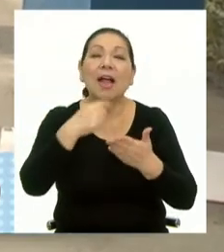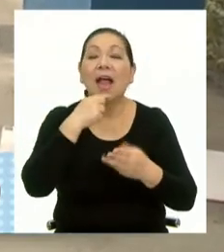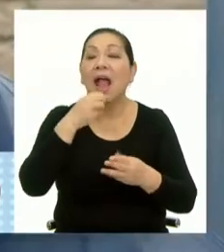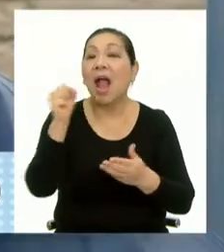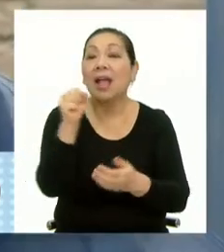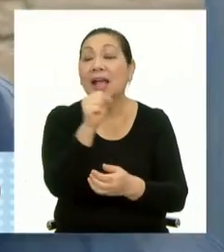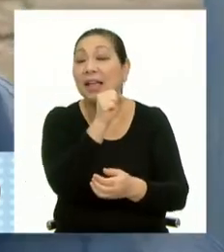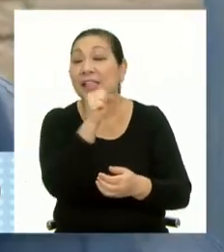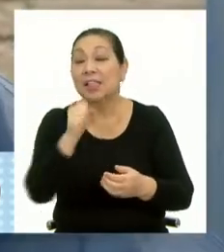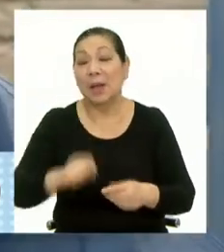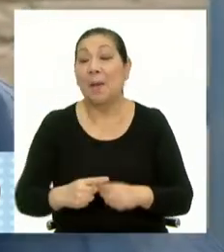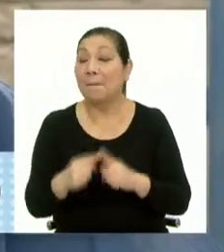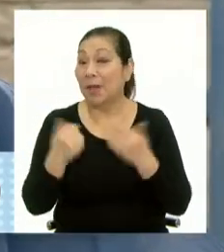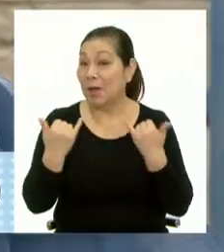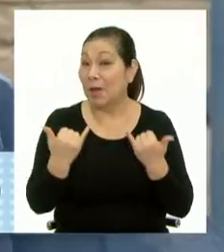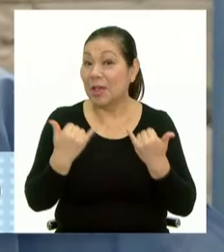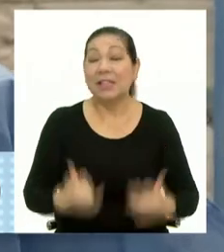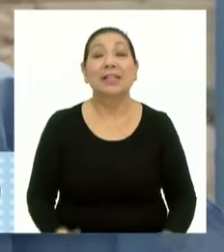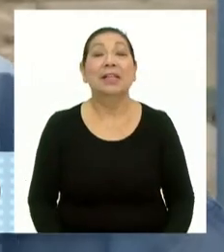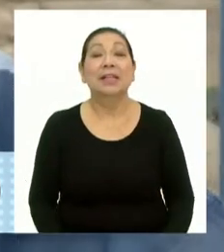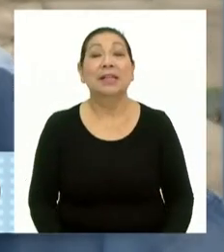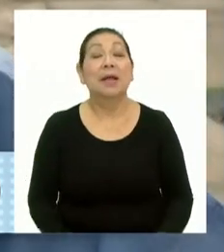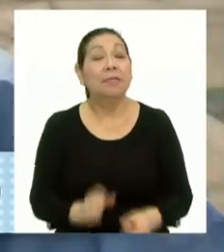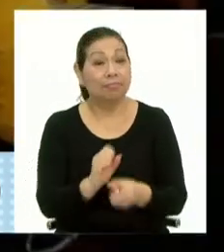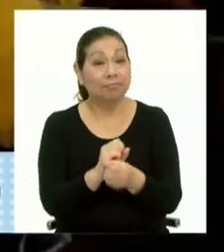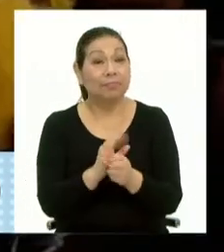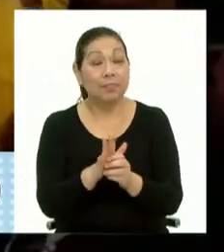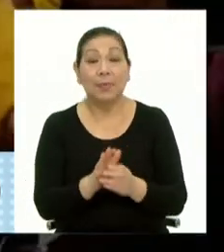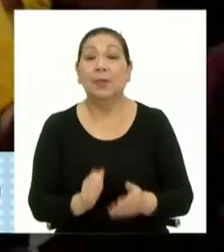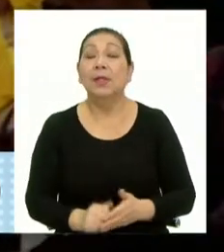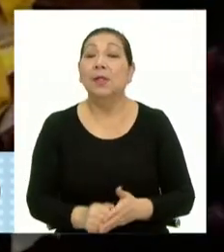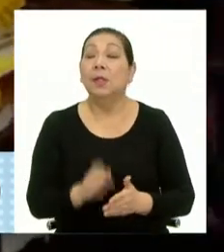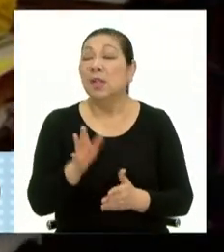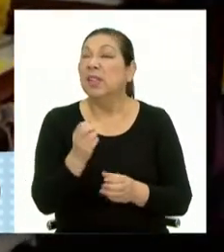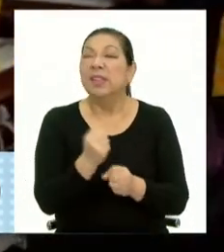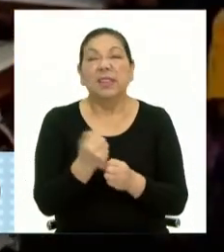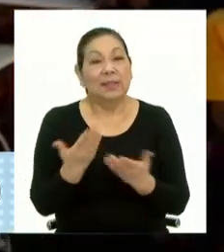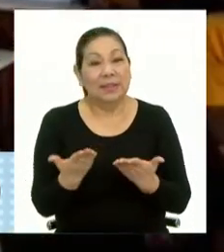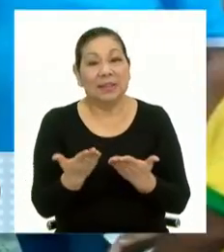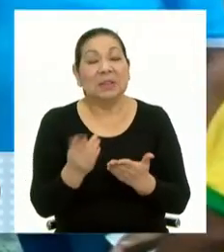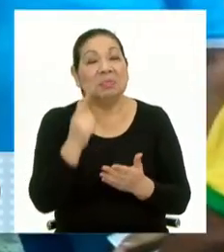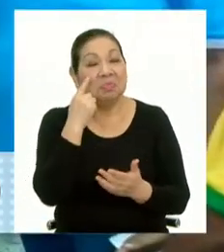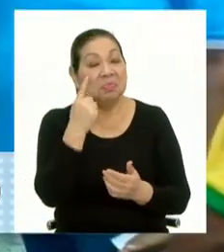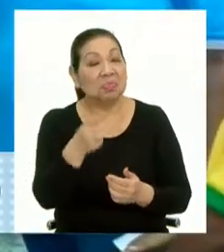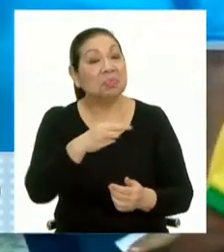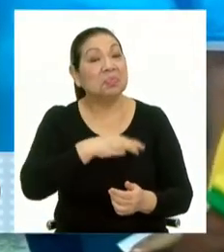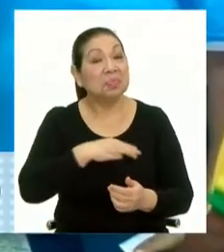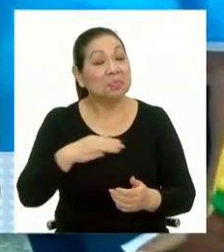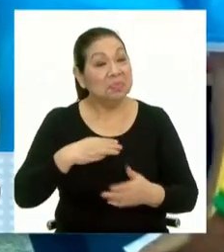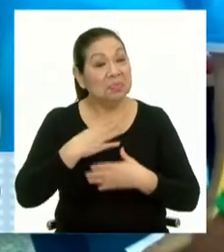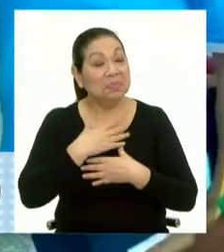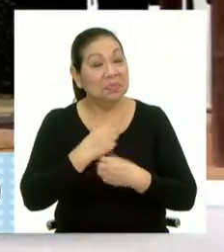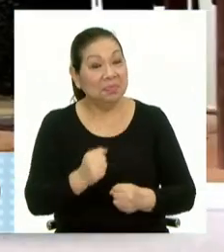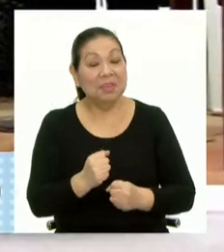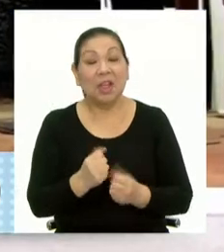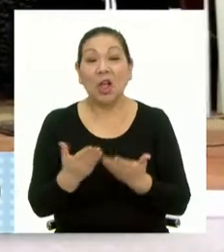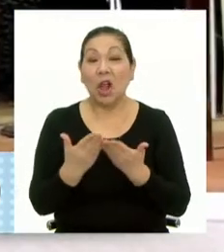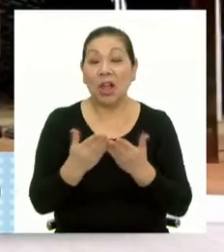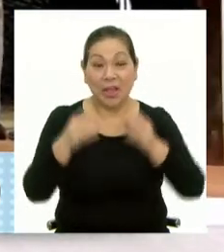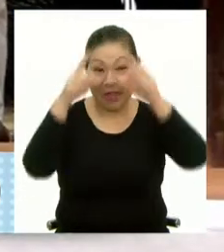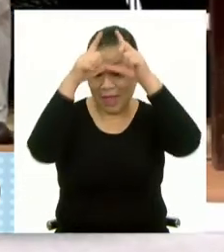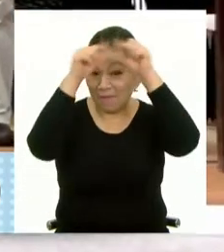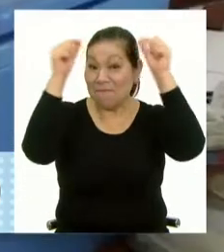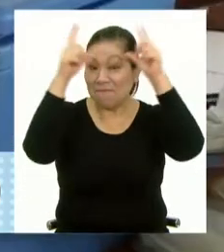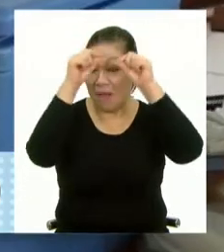de, en esta ocasión, ante la pandemia. Su labor ha sido reconocida por el Ministerio de Salud y el Colegio de